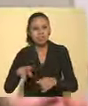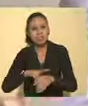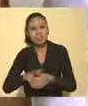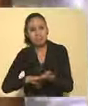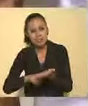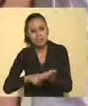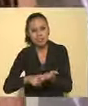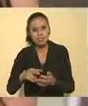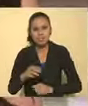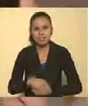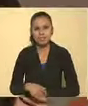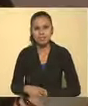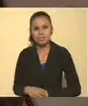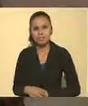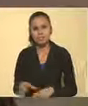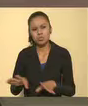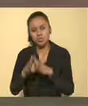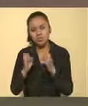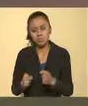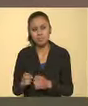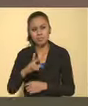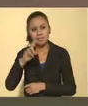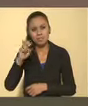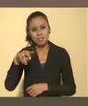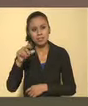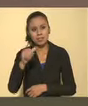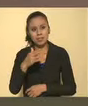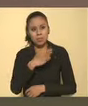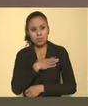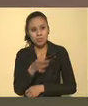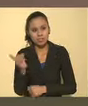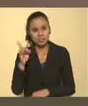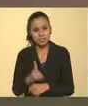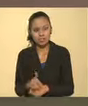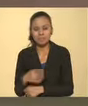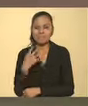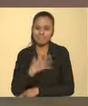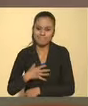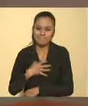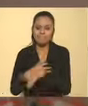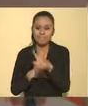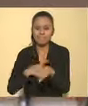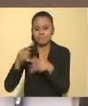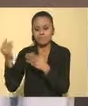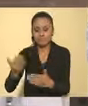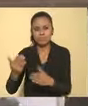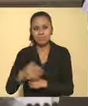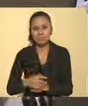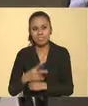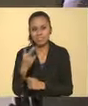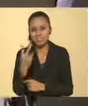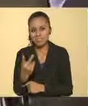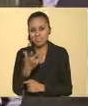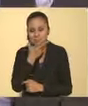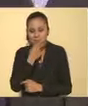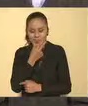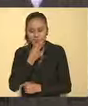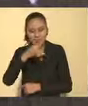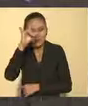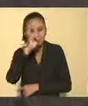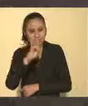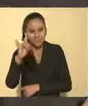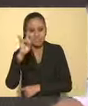noches. Exactamente. ¿Cómo estás, Brenda? Muy bien, muy buenos días. Muy contenta de estar nuevamente aquí en tus ciudades con dos galanazos.